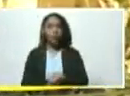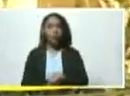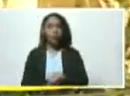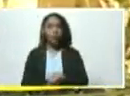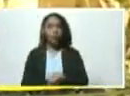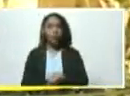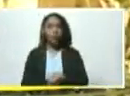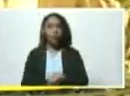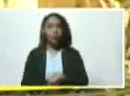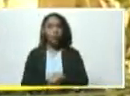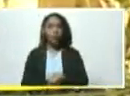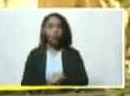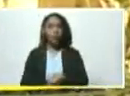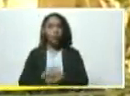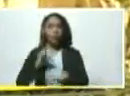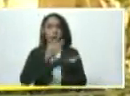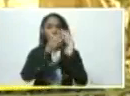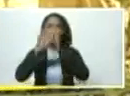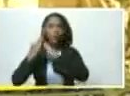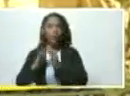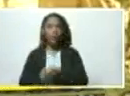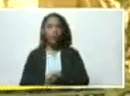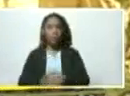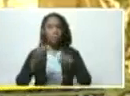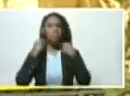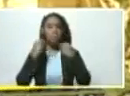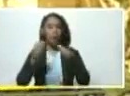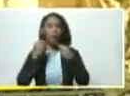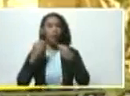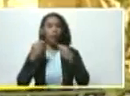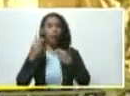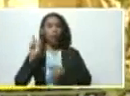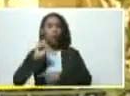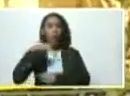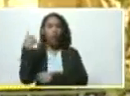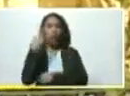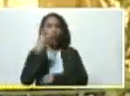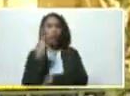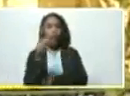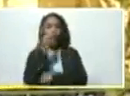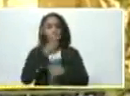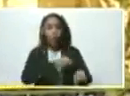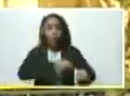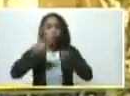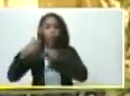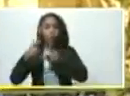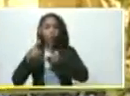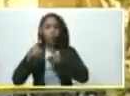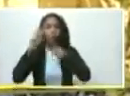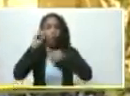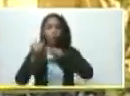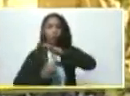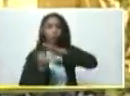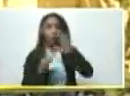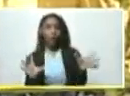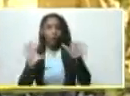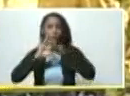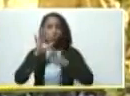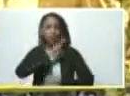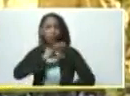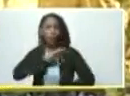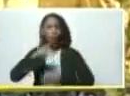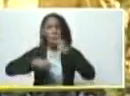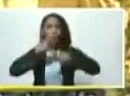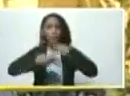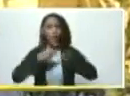los espacios de nuestras comunidades para no solamente llevar alimentos, sino como un ente también articulador, sociopolítico,